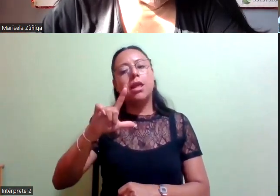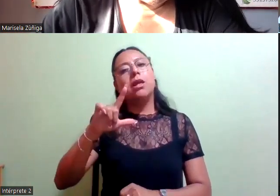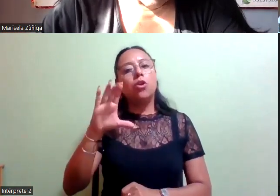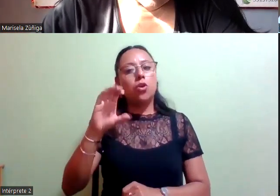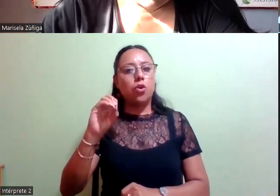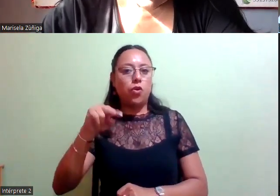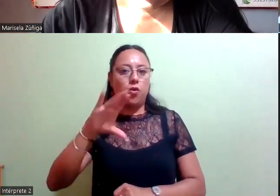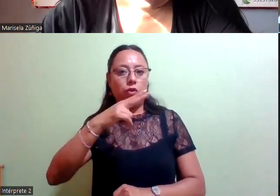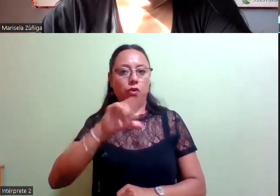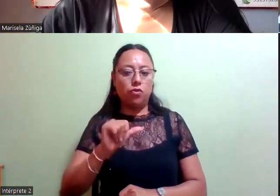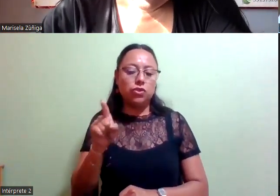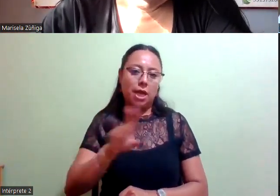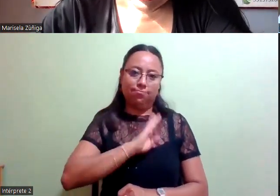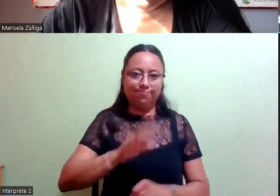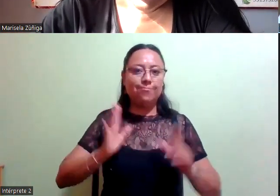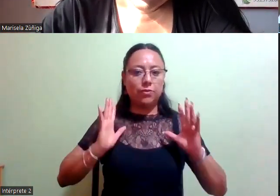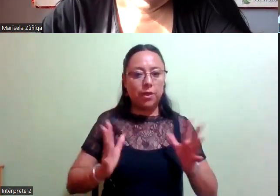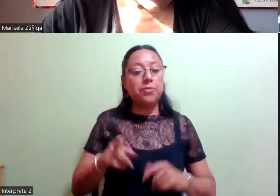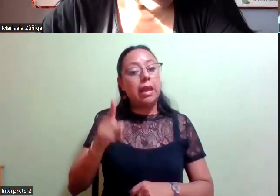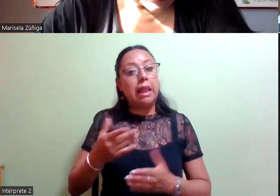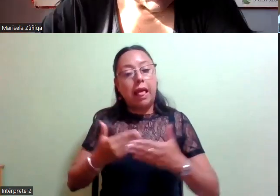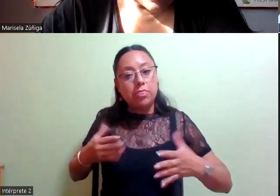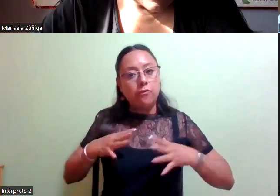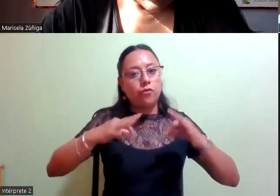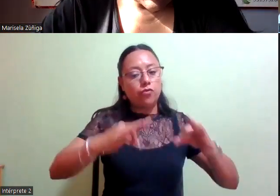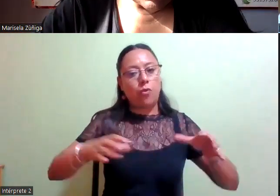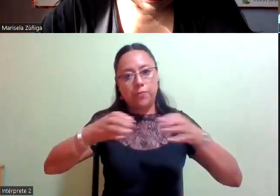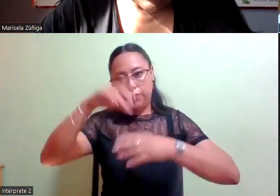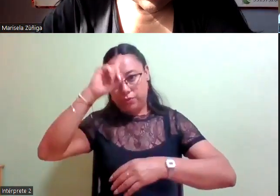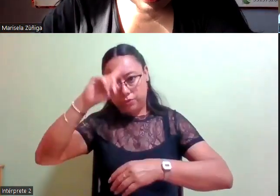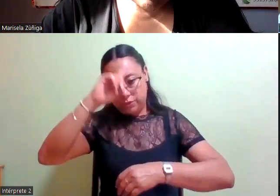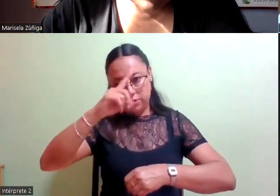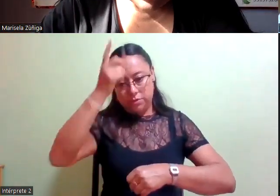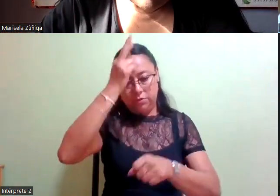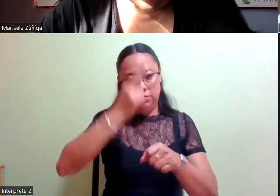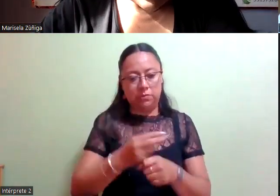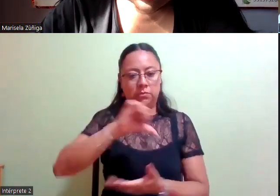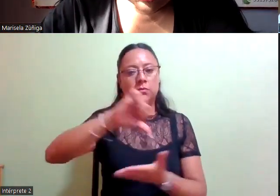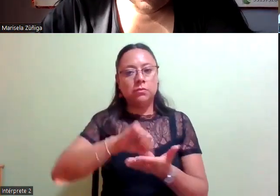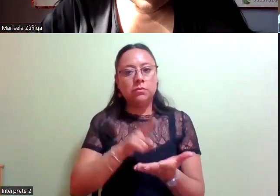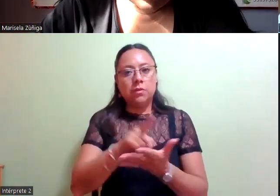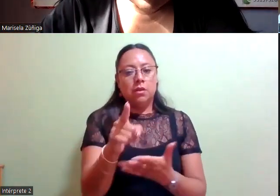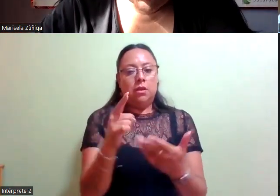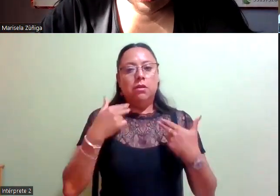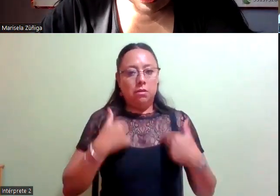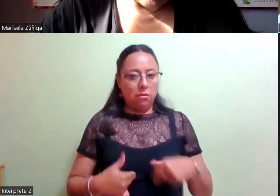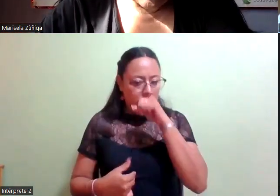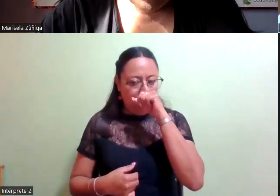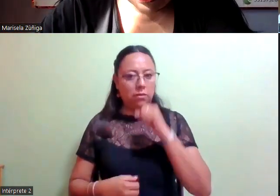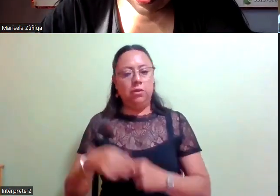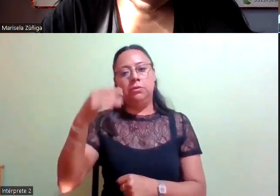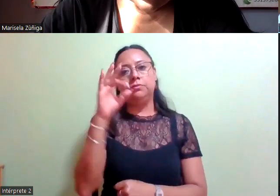Fue cofundador y presidente del Consejo Directivo del Centro de Derechos Humanos Fray Francisco de